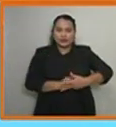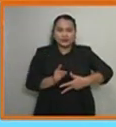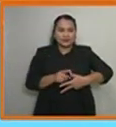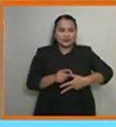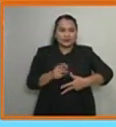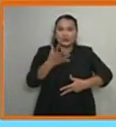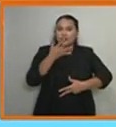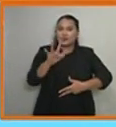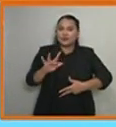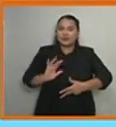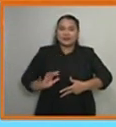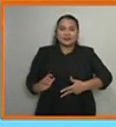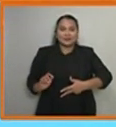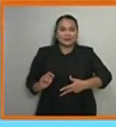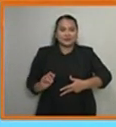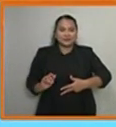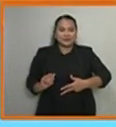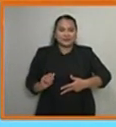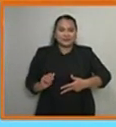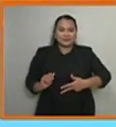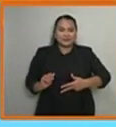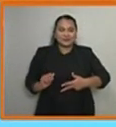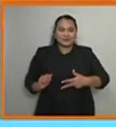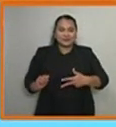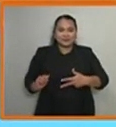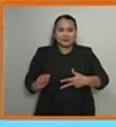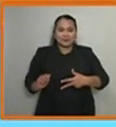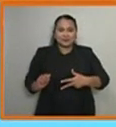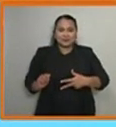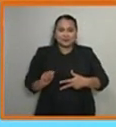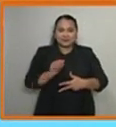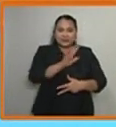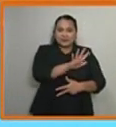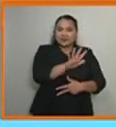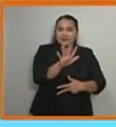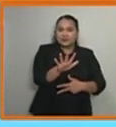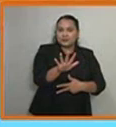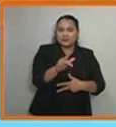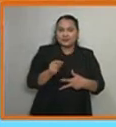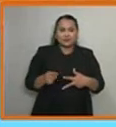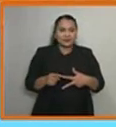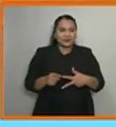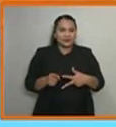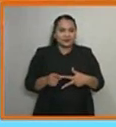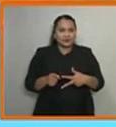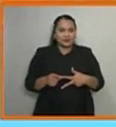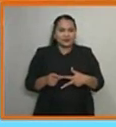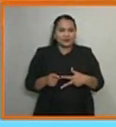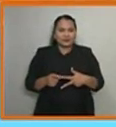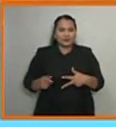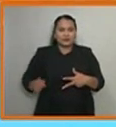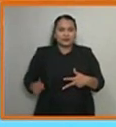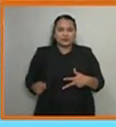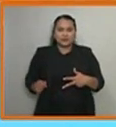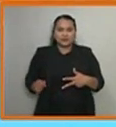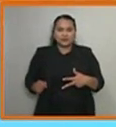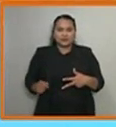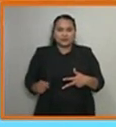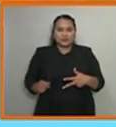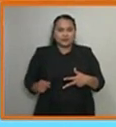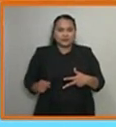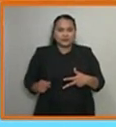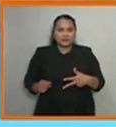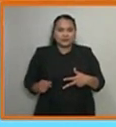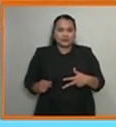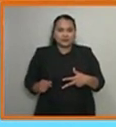suerte, porque este es el 55. Segundo número ganador, atento, porque